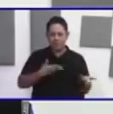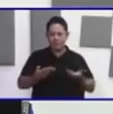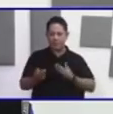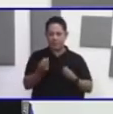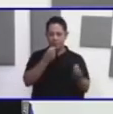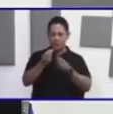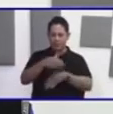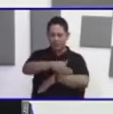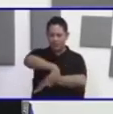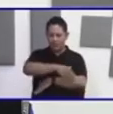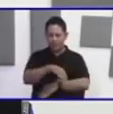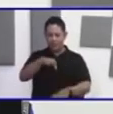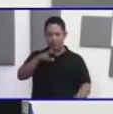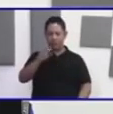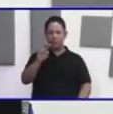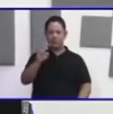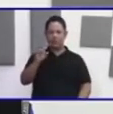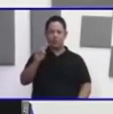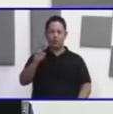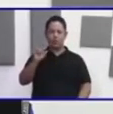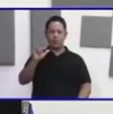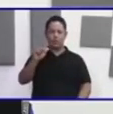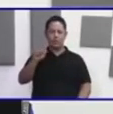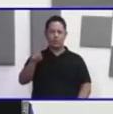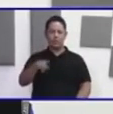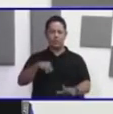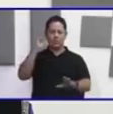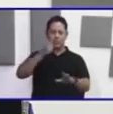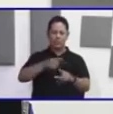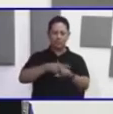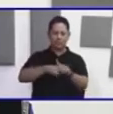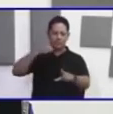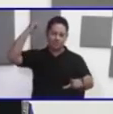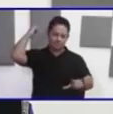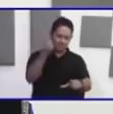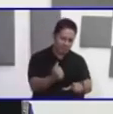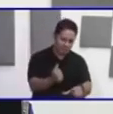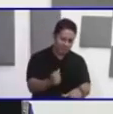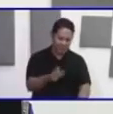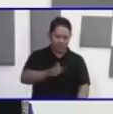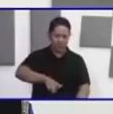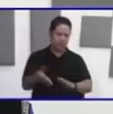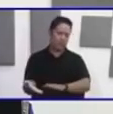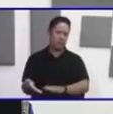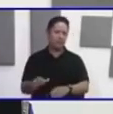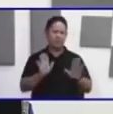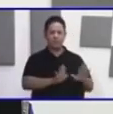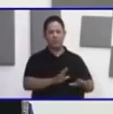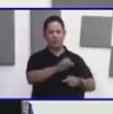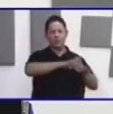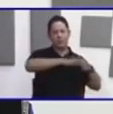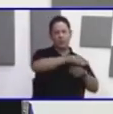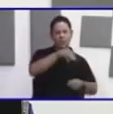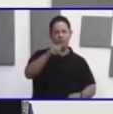blanca a otro ciudadano y le causa la muerte, también fue capturado. Otro caso que se presenta en el sector de Morrilandi,